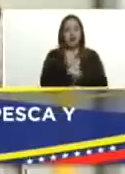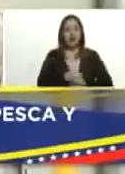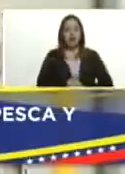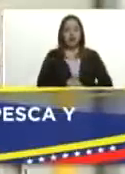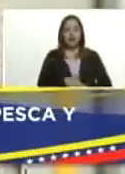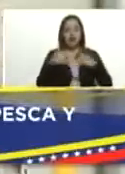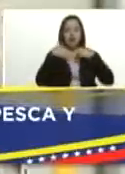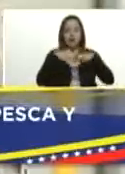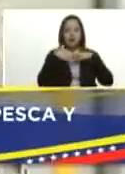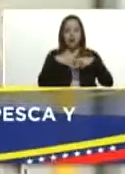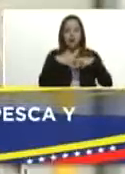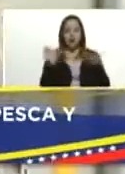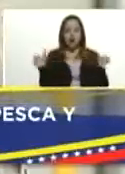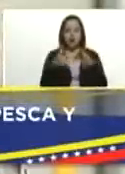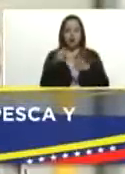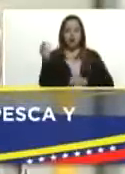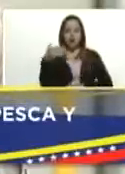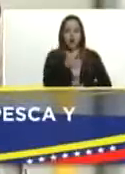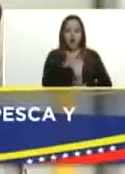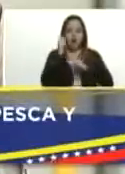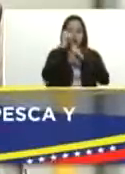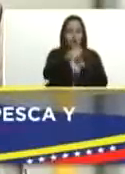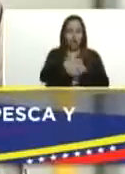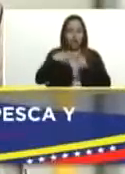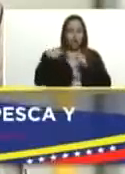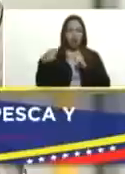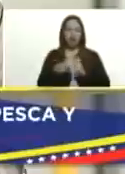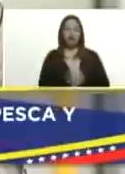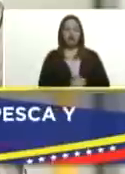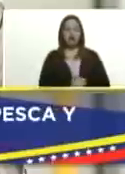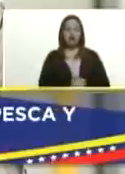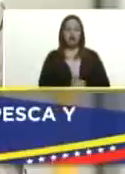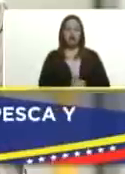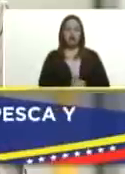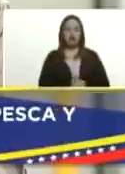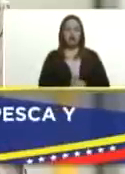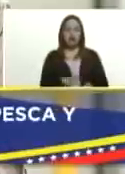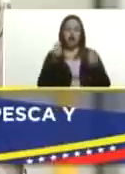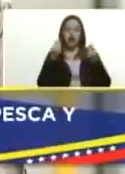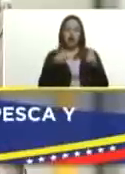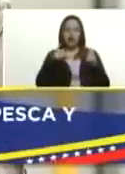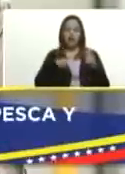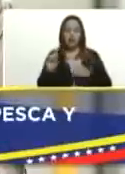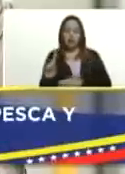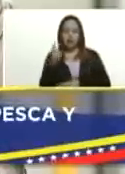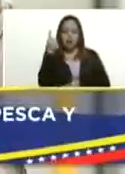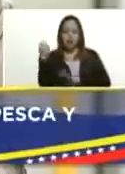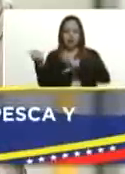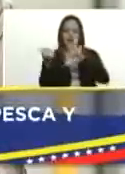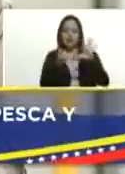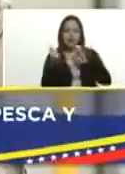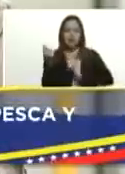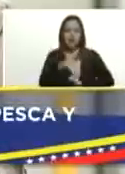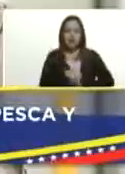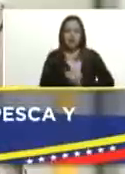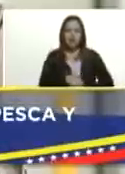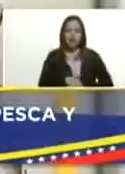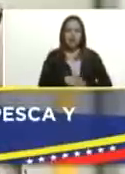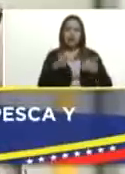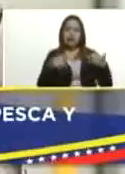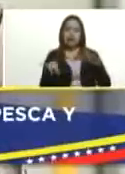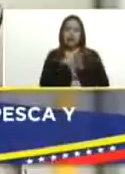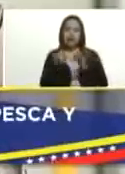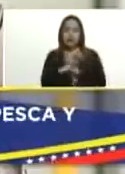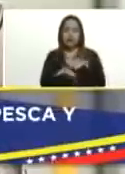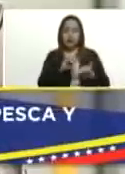los empresarios del sector pesca y acuicultura, de cómo este primer semestre, ya va terminando